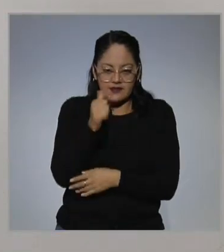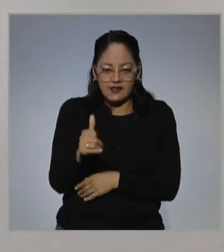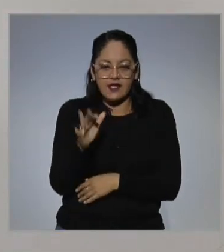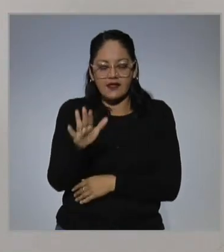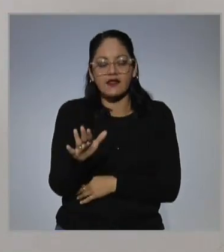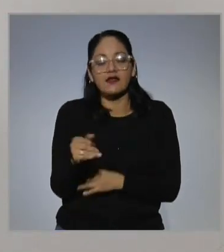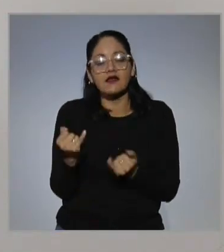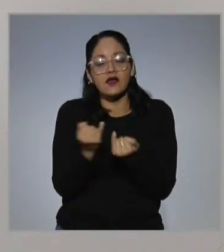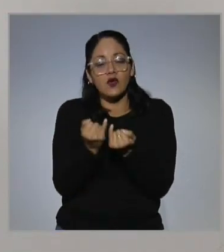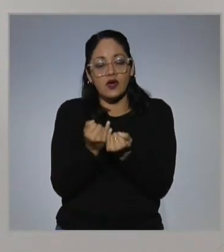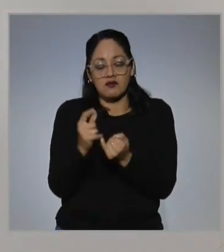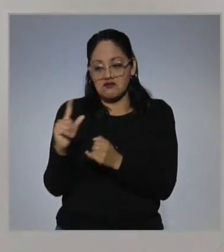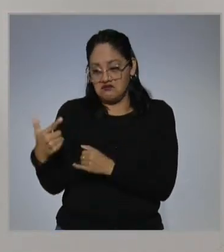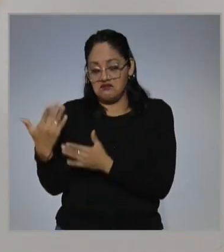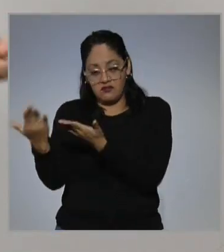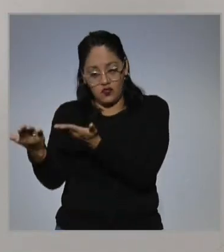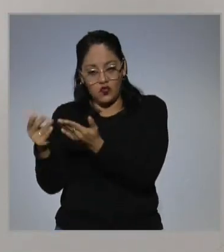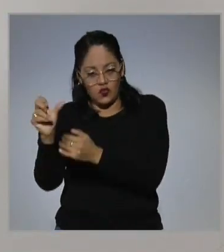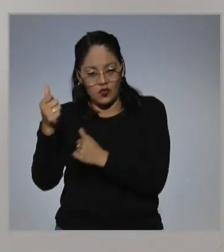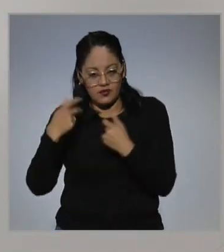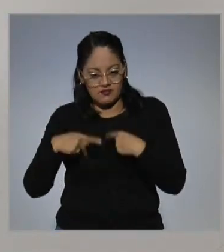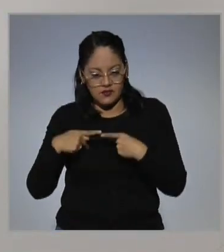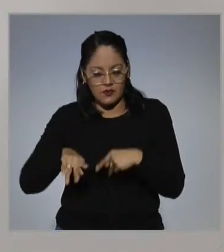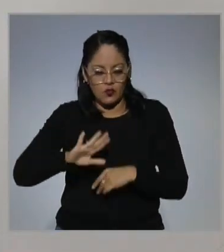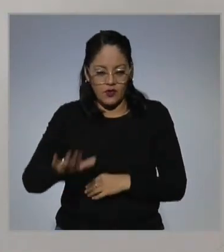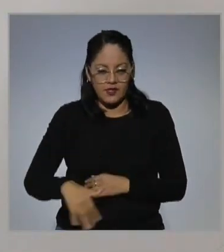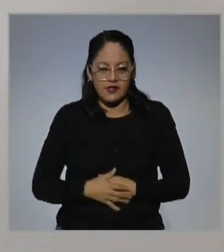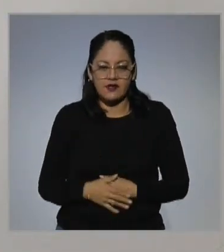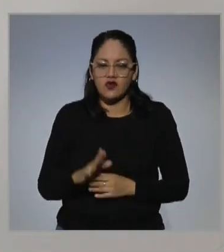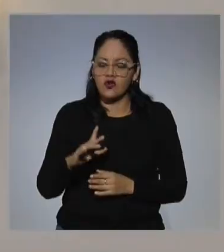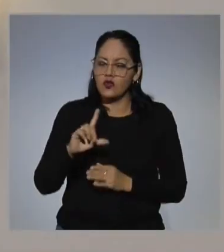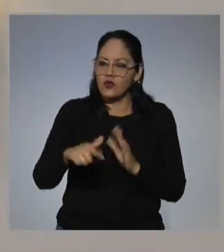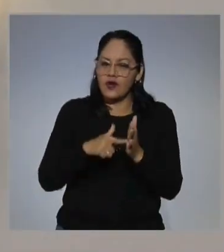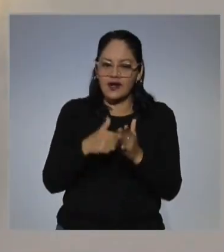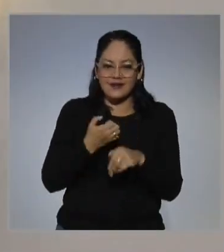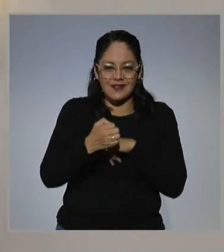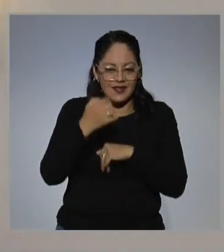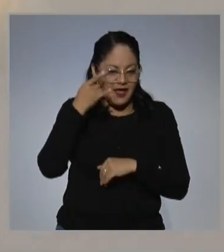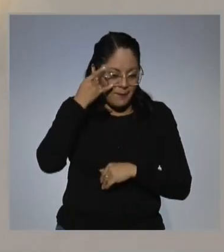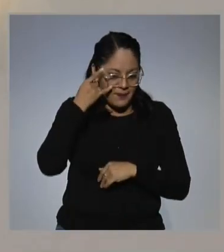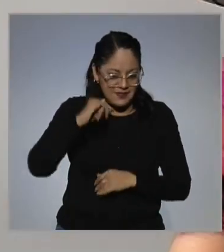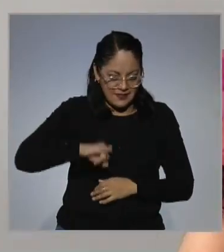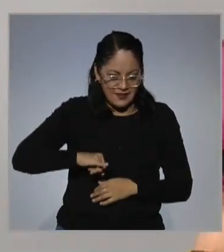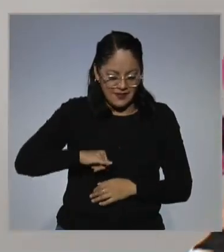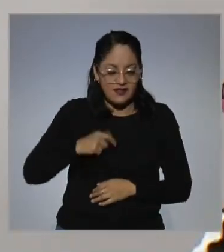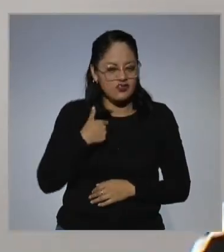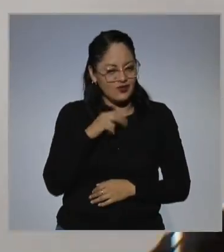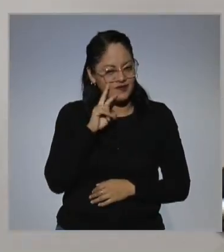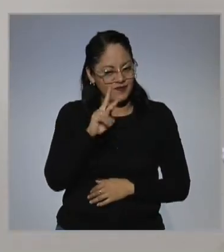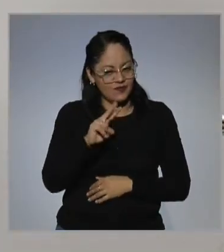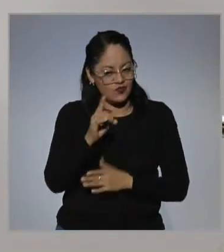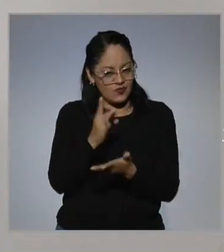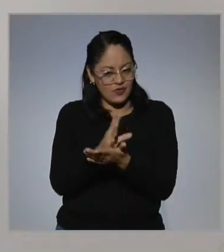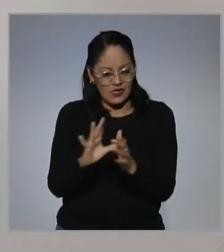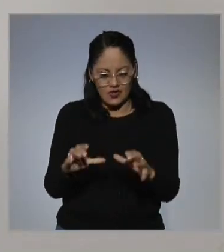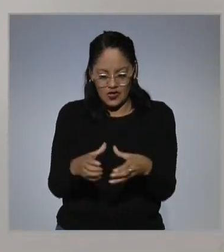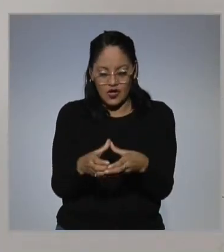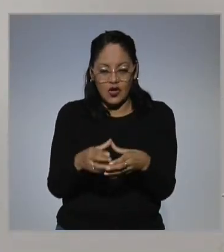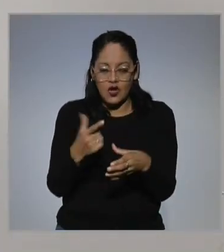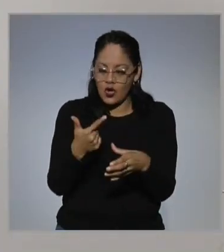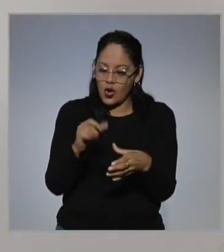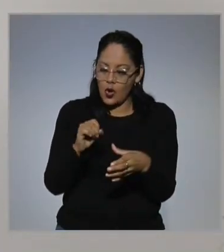ofrendando también al otro. Y lo que decías de Campeche es bien interesante, porque yo solo lo he visto en la comunidad de Pomuch